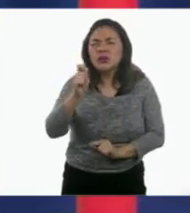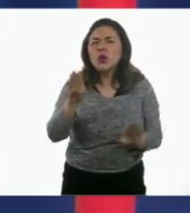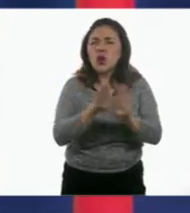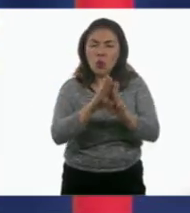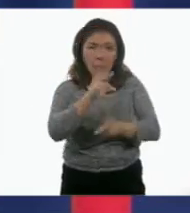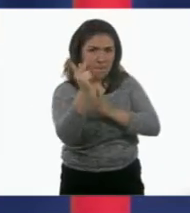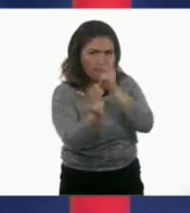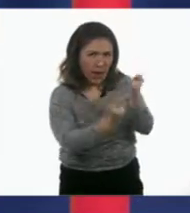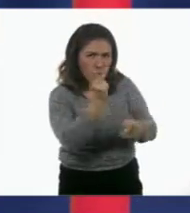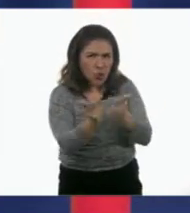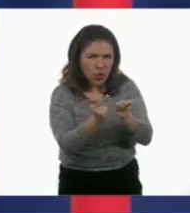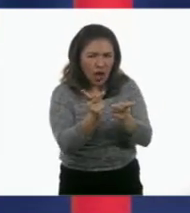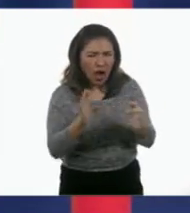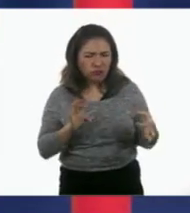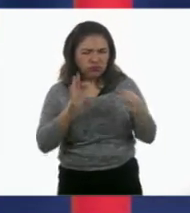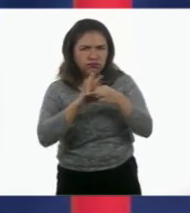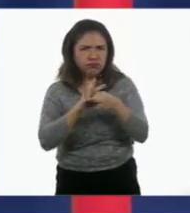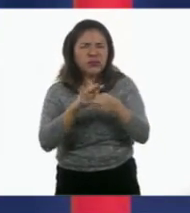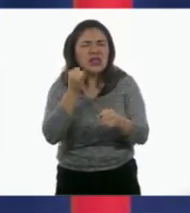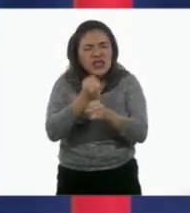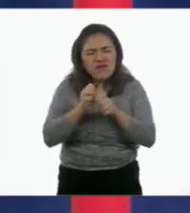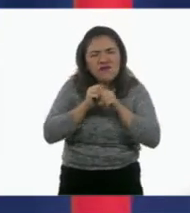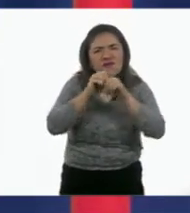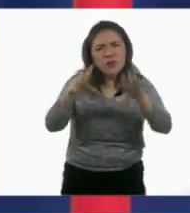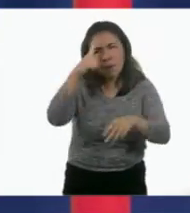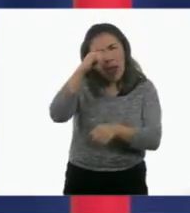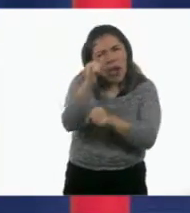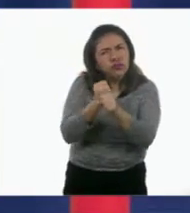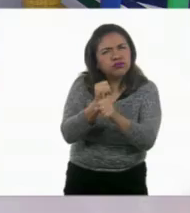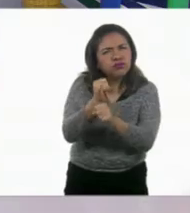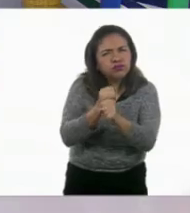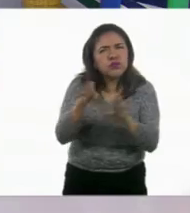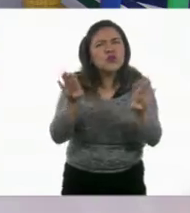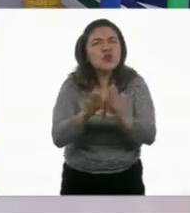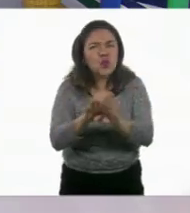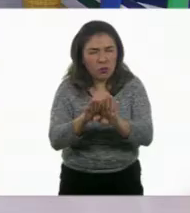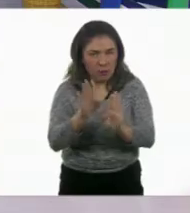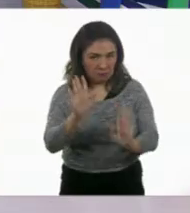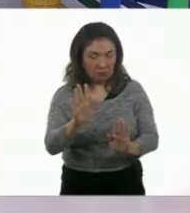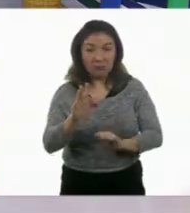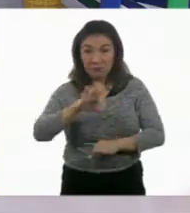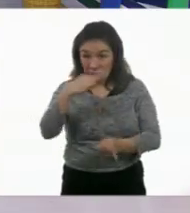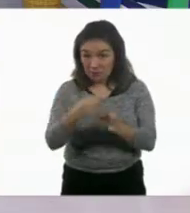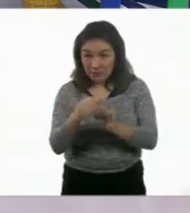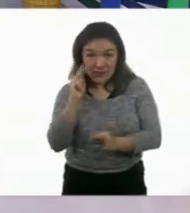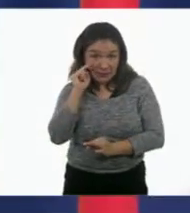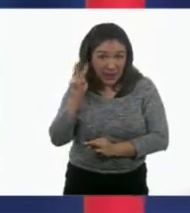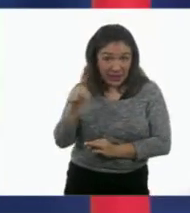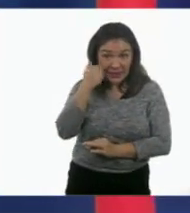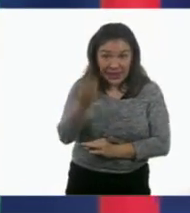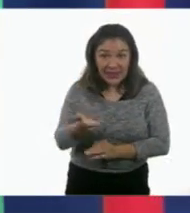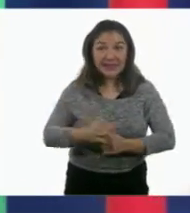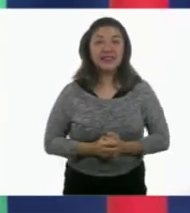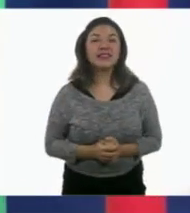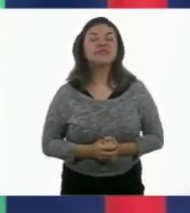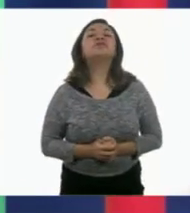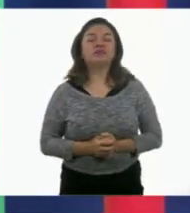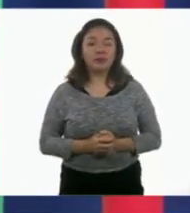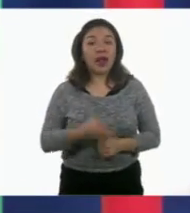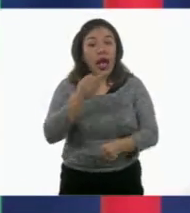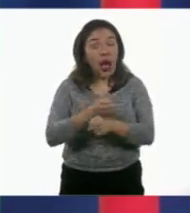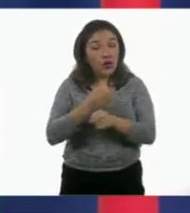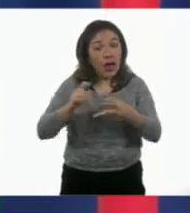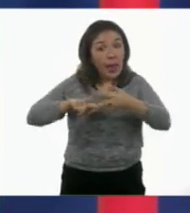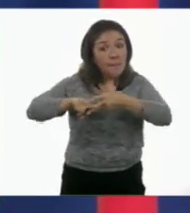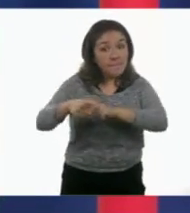las preguntas y la información relevante de una investigación. ¿Listas? ¿Listos? Para dar